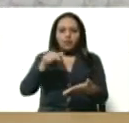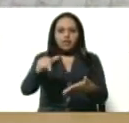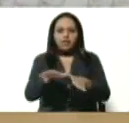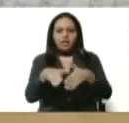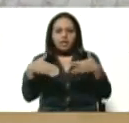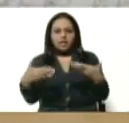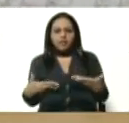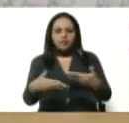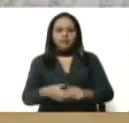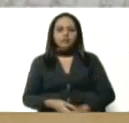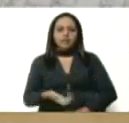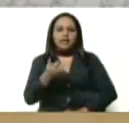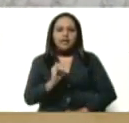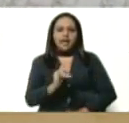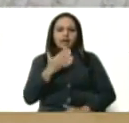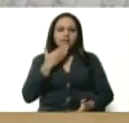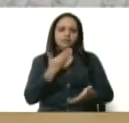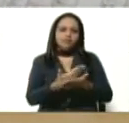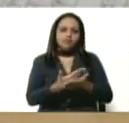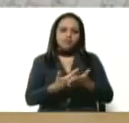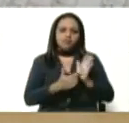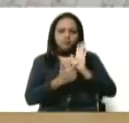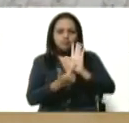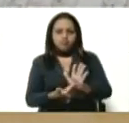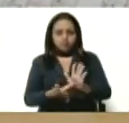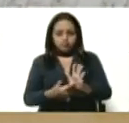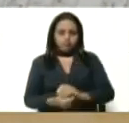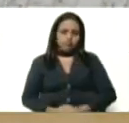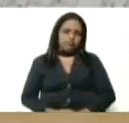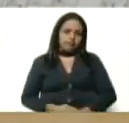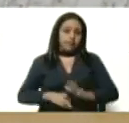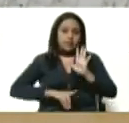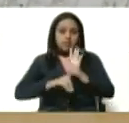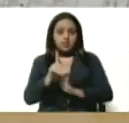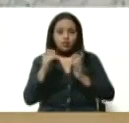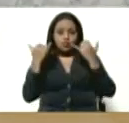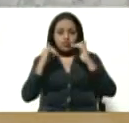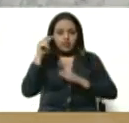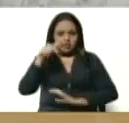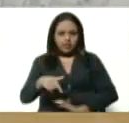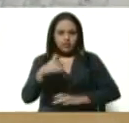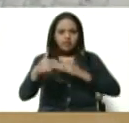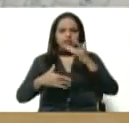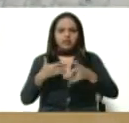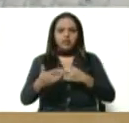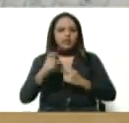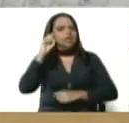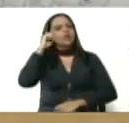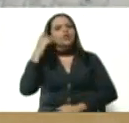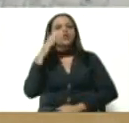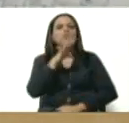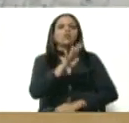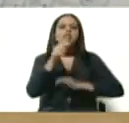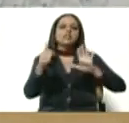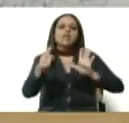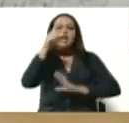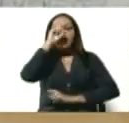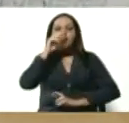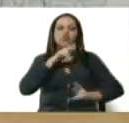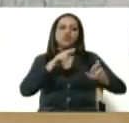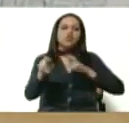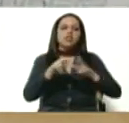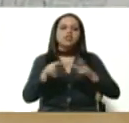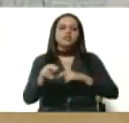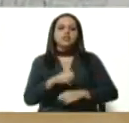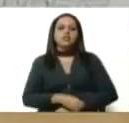para dejar constancia a lo que es la celebración y el desarrollo de este evento por motivo de los 46 años de las relaciones entre